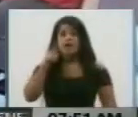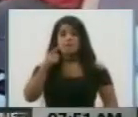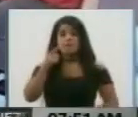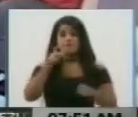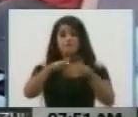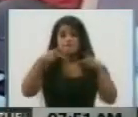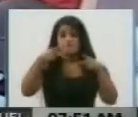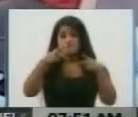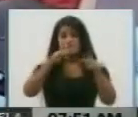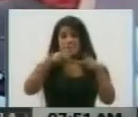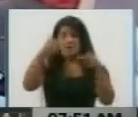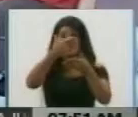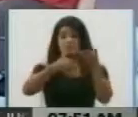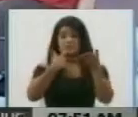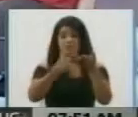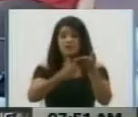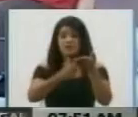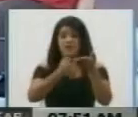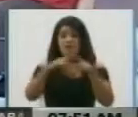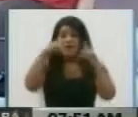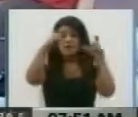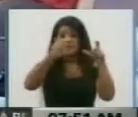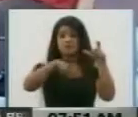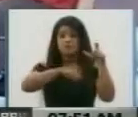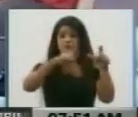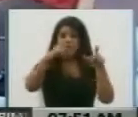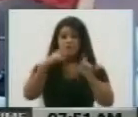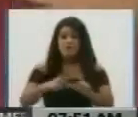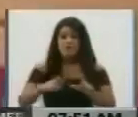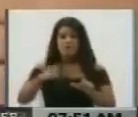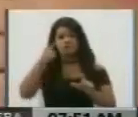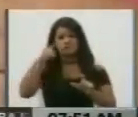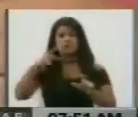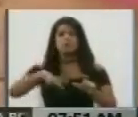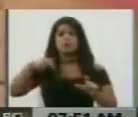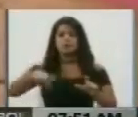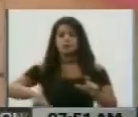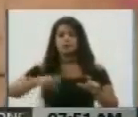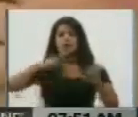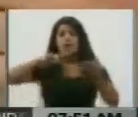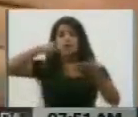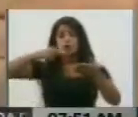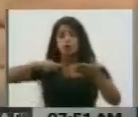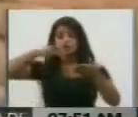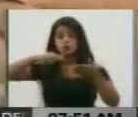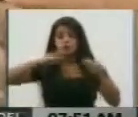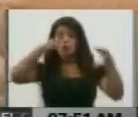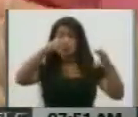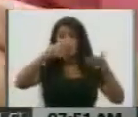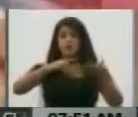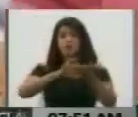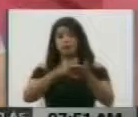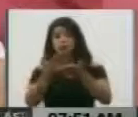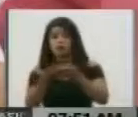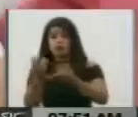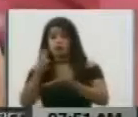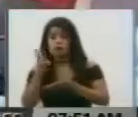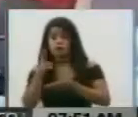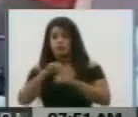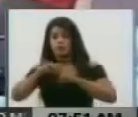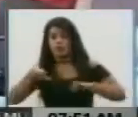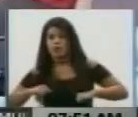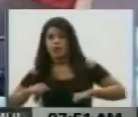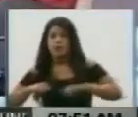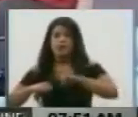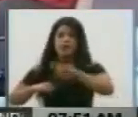arriba y Golpe Bajo en portugués. Es bilingüe el libro, está traducido a los dos idiomas. Se